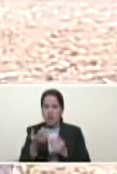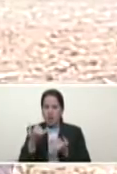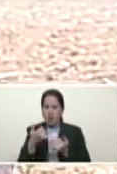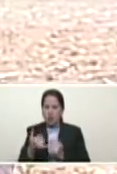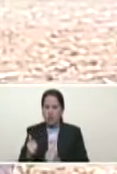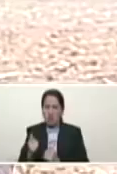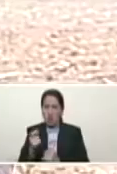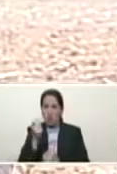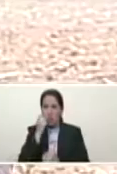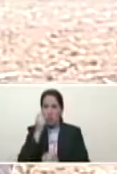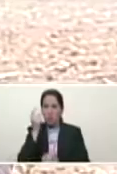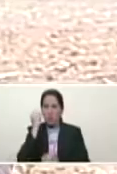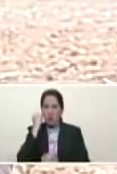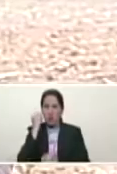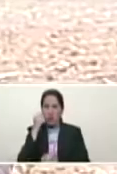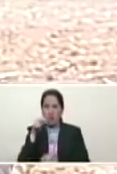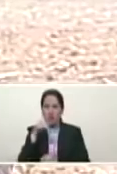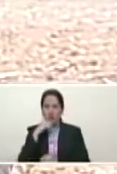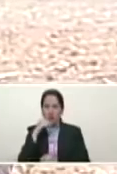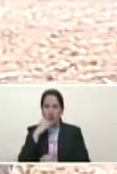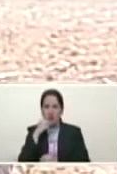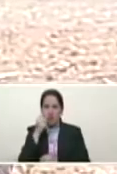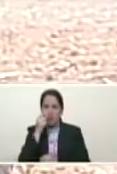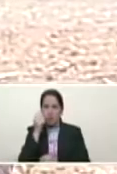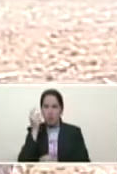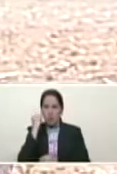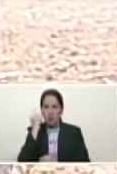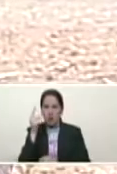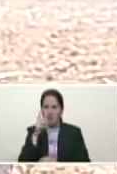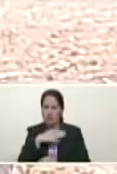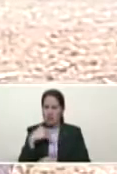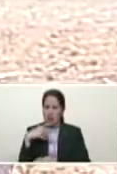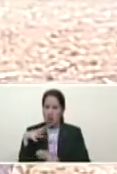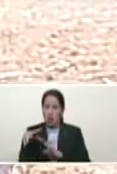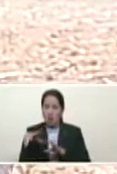nuestros nietos y nietas, un país colonizado, dominado.